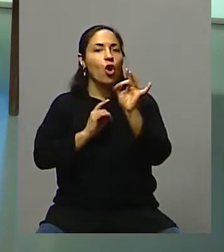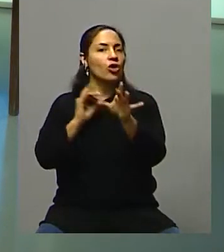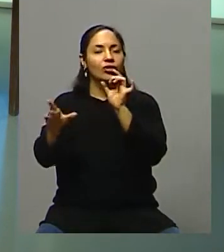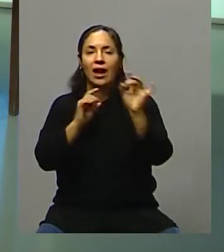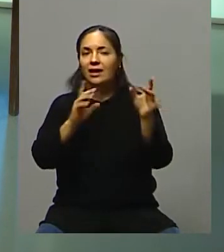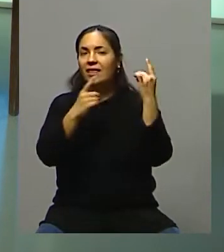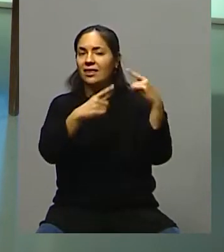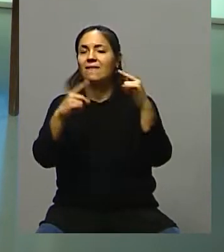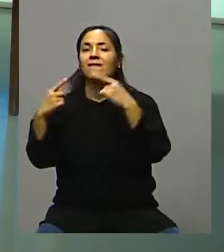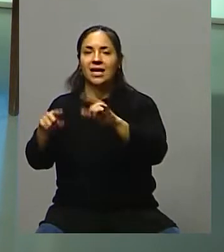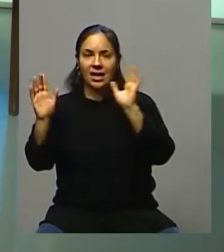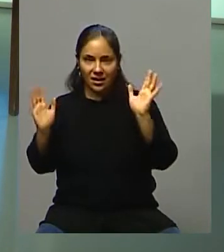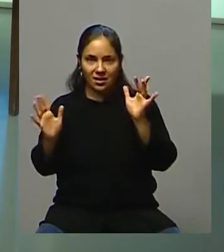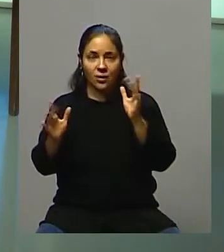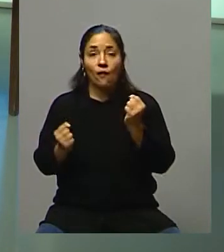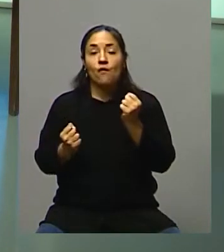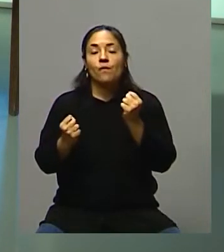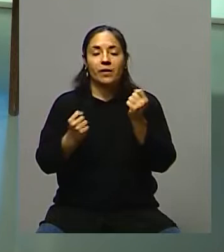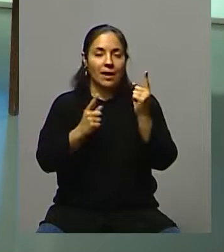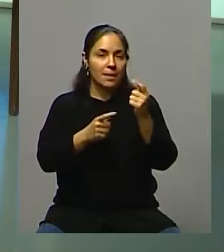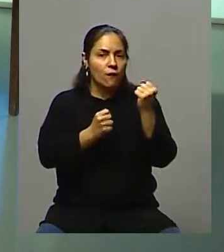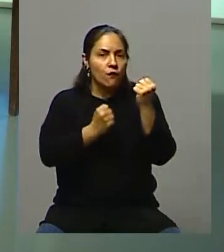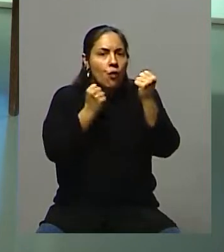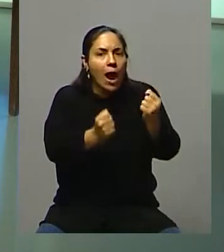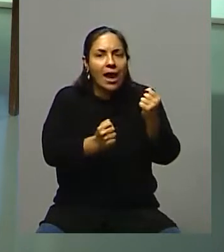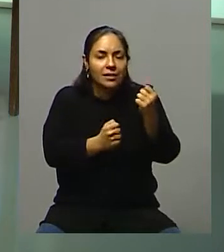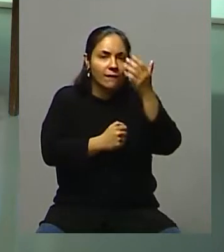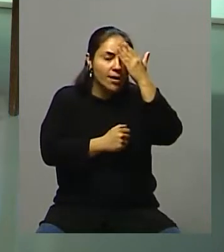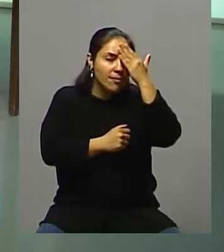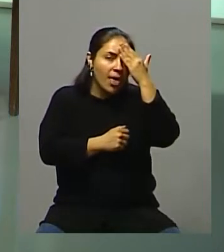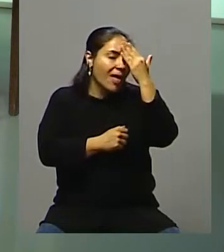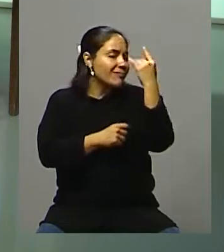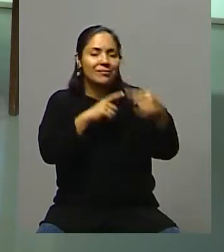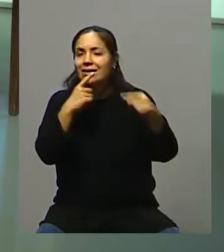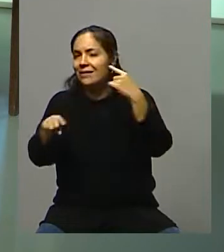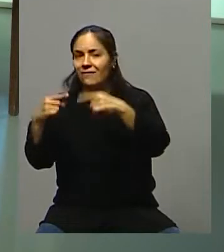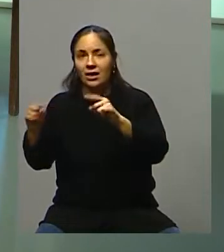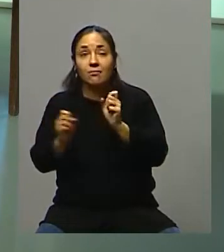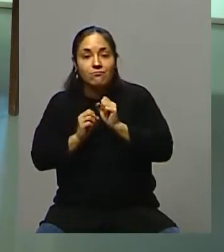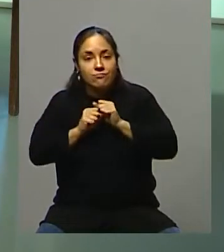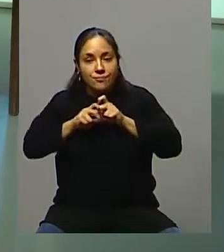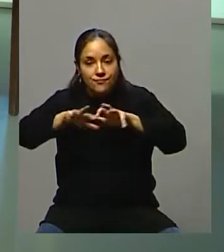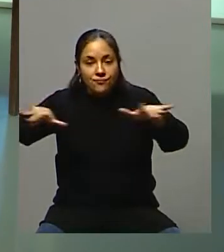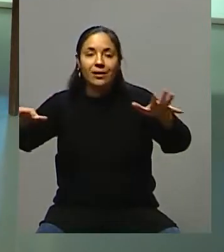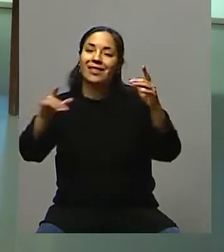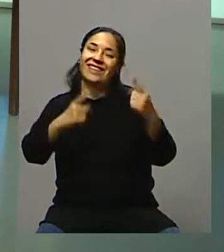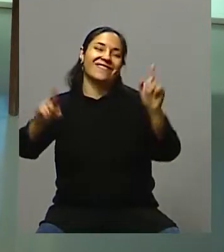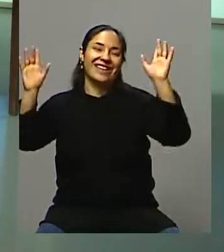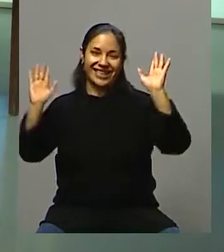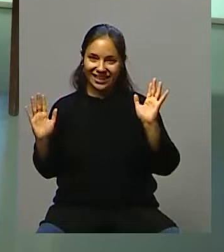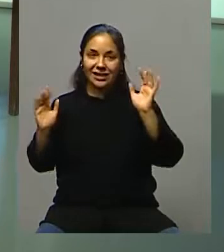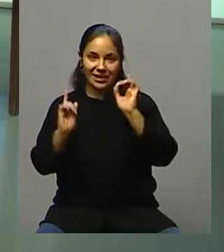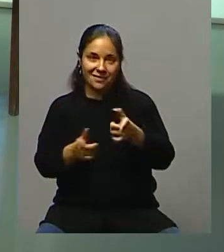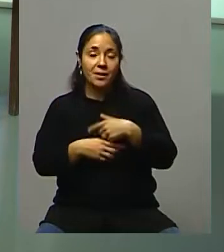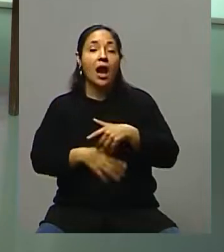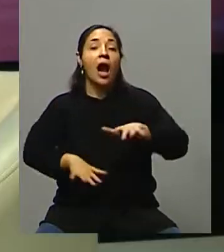distinta severidad y distintas diseminaciones. Y eso es como concepto general, que hay que ver después cómo termina esta historia, ¿no?